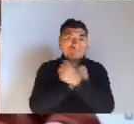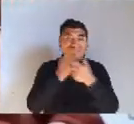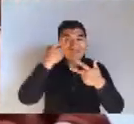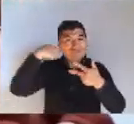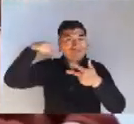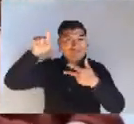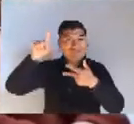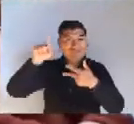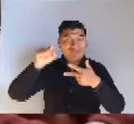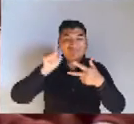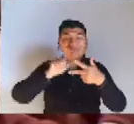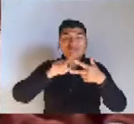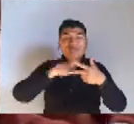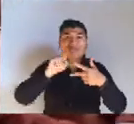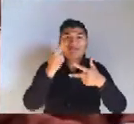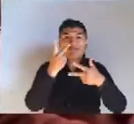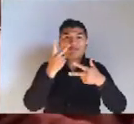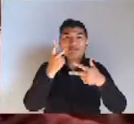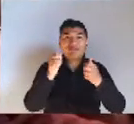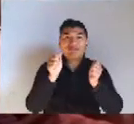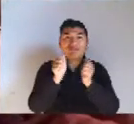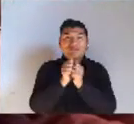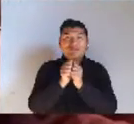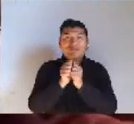Tenemos que ir la segunda con...